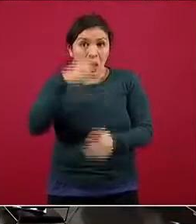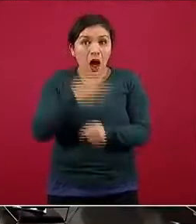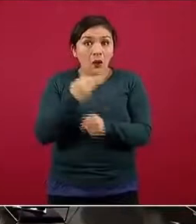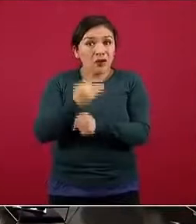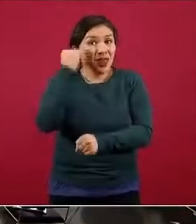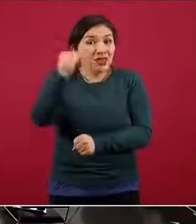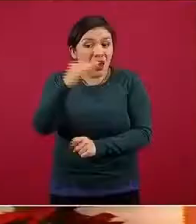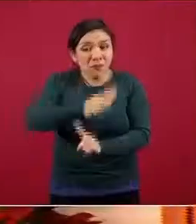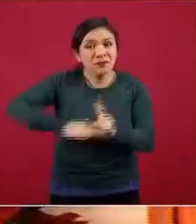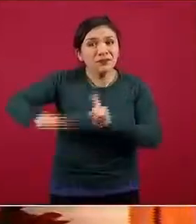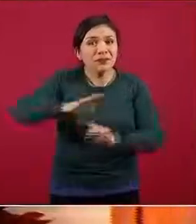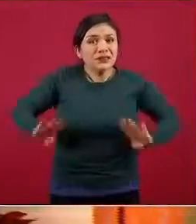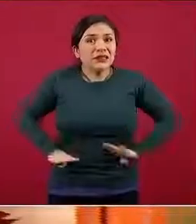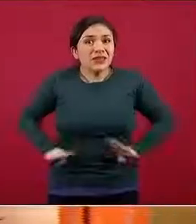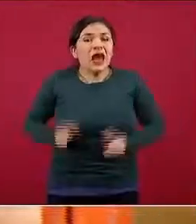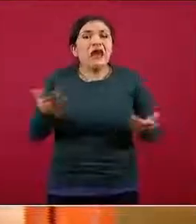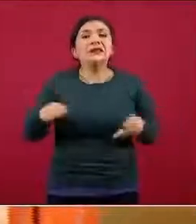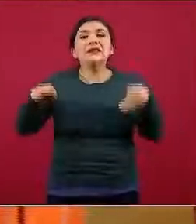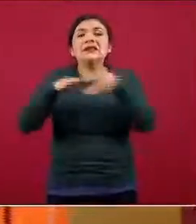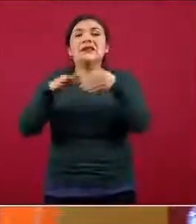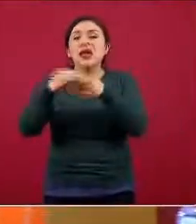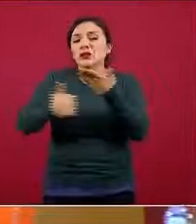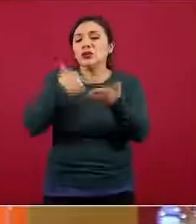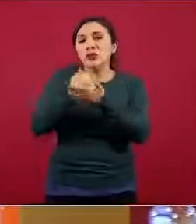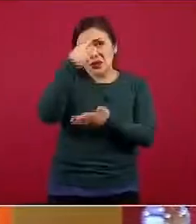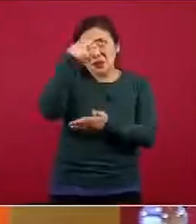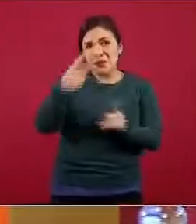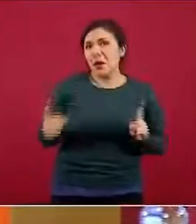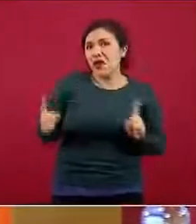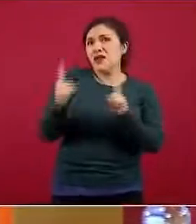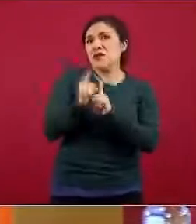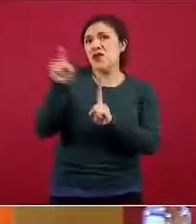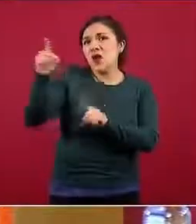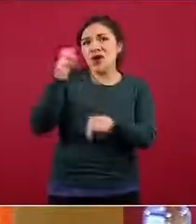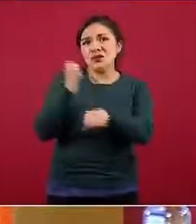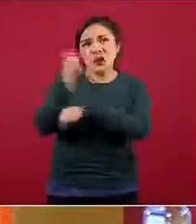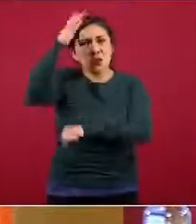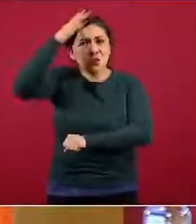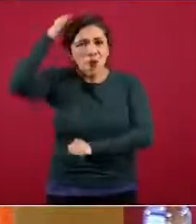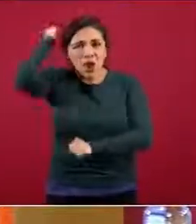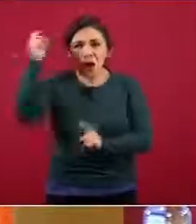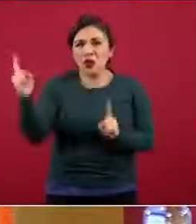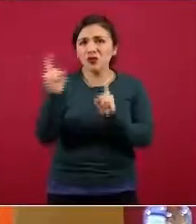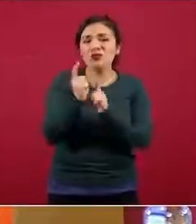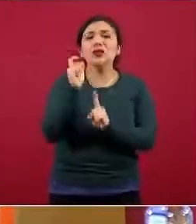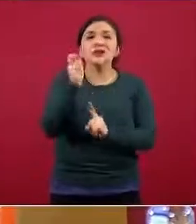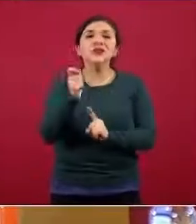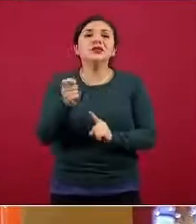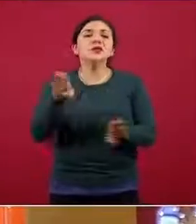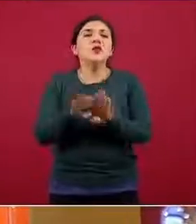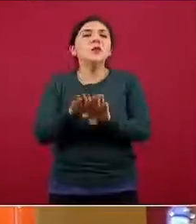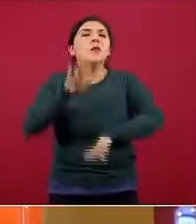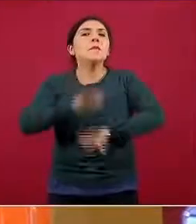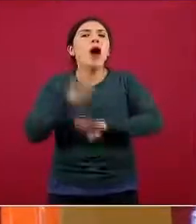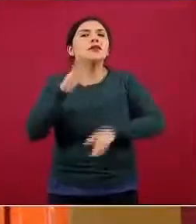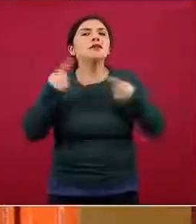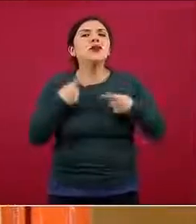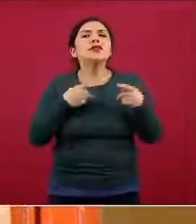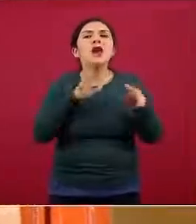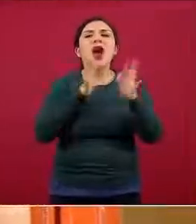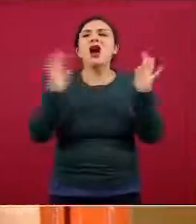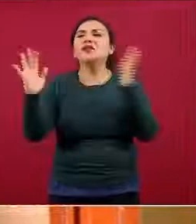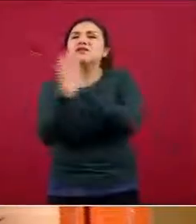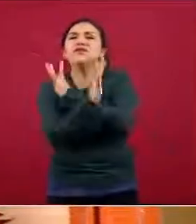estamos y dada la cercanía con la Ciudad de México, que tenemos una gran movilidad y